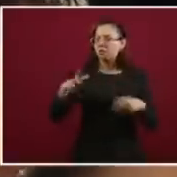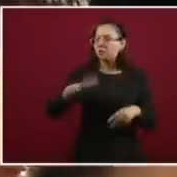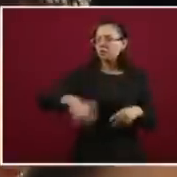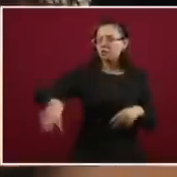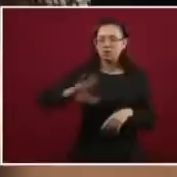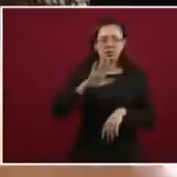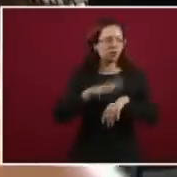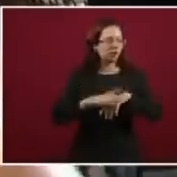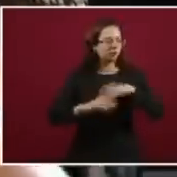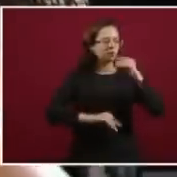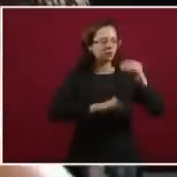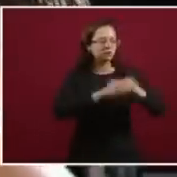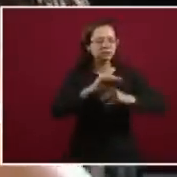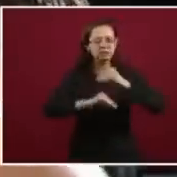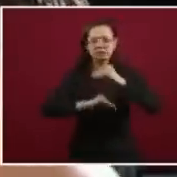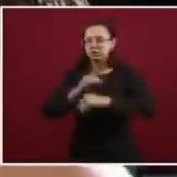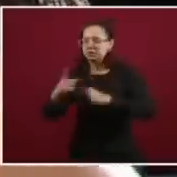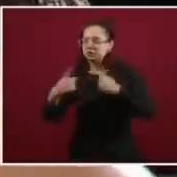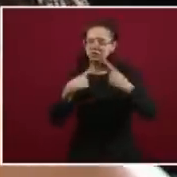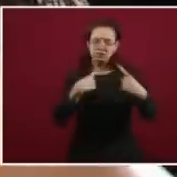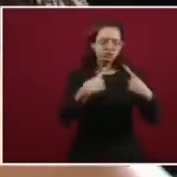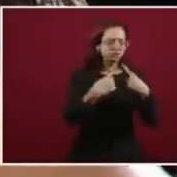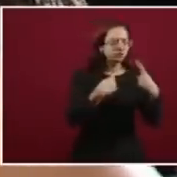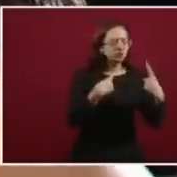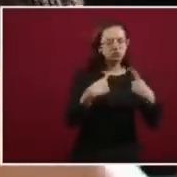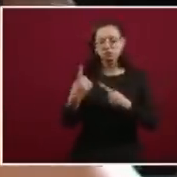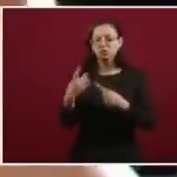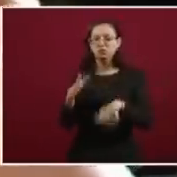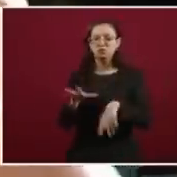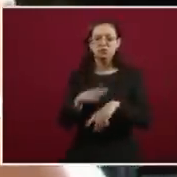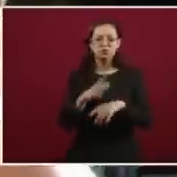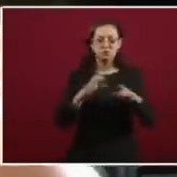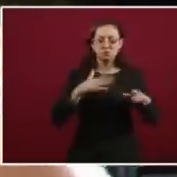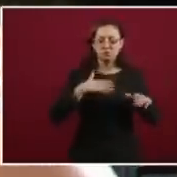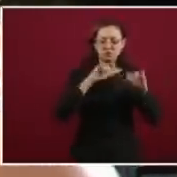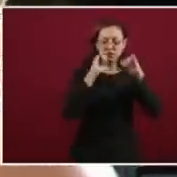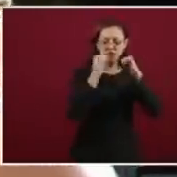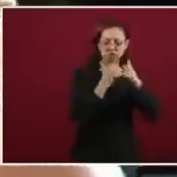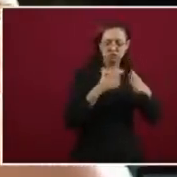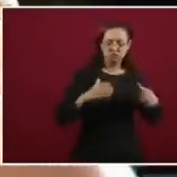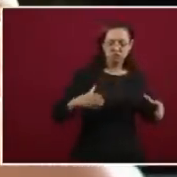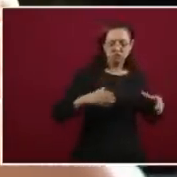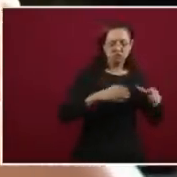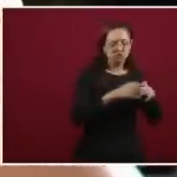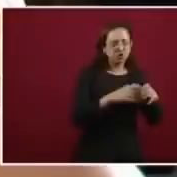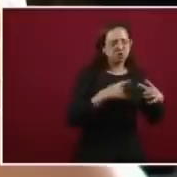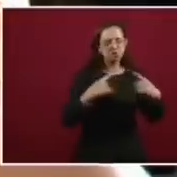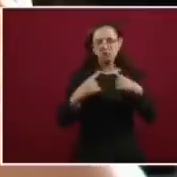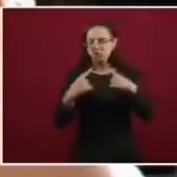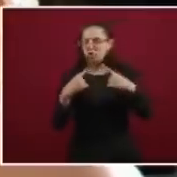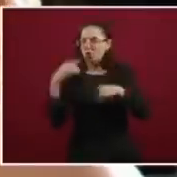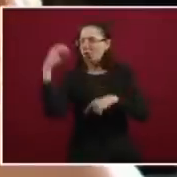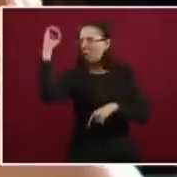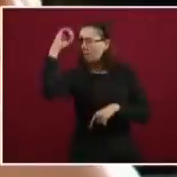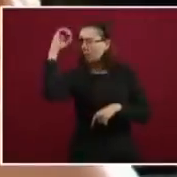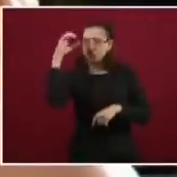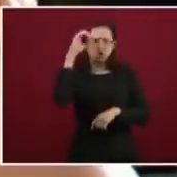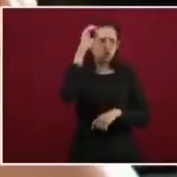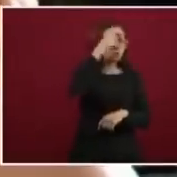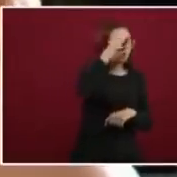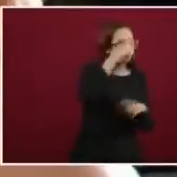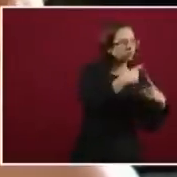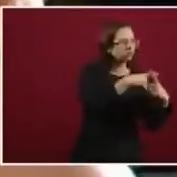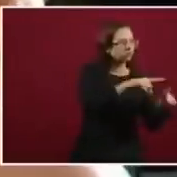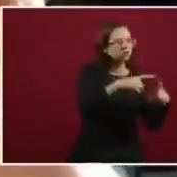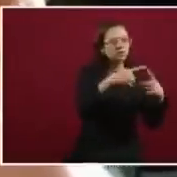por ejemplo en mi colectivo hay pues opiniones diversas sobre los distintos temas que se